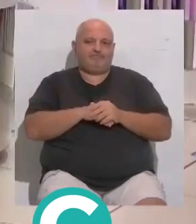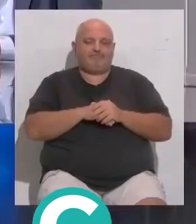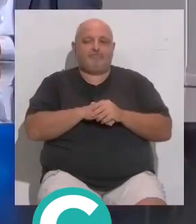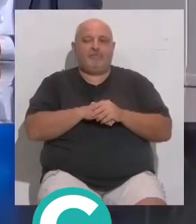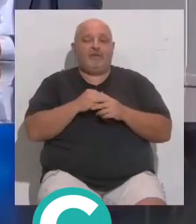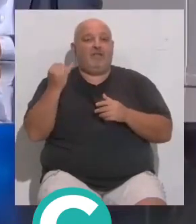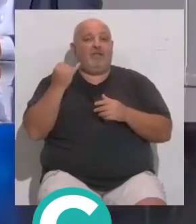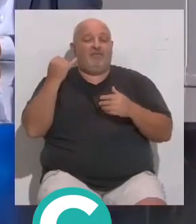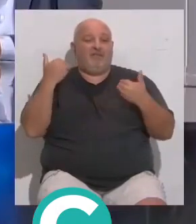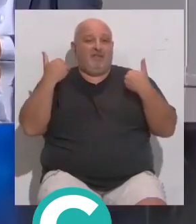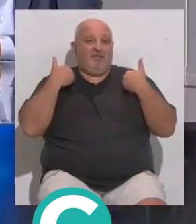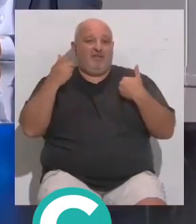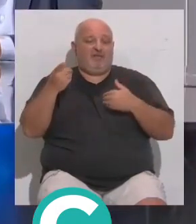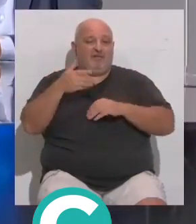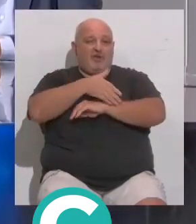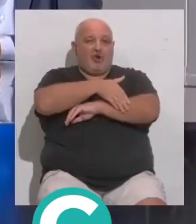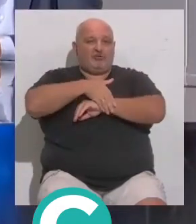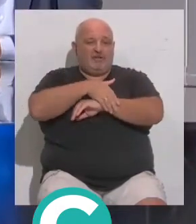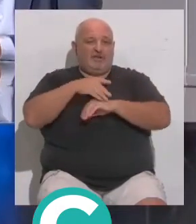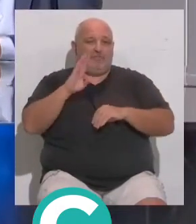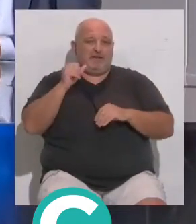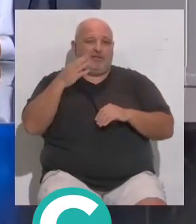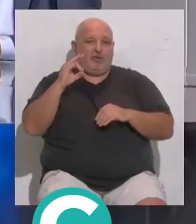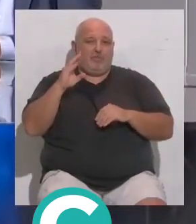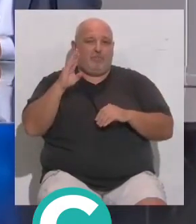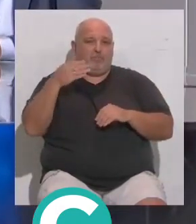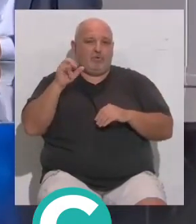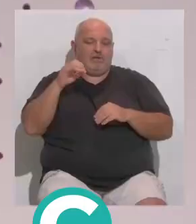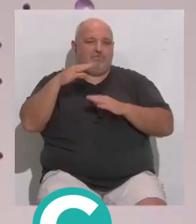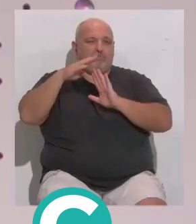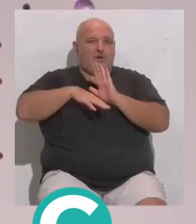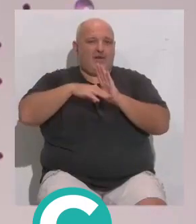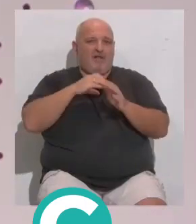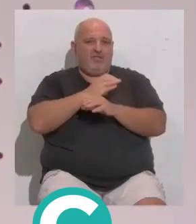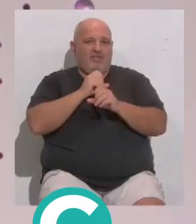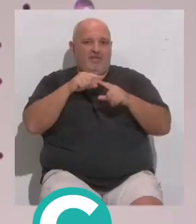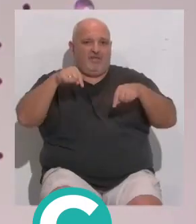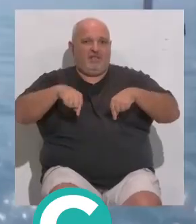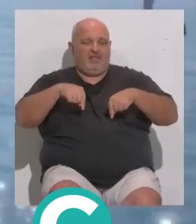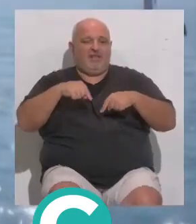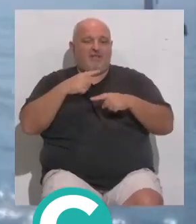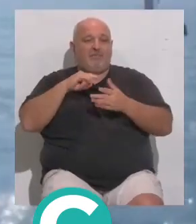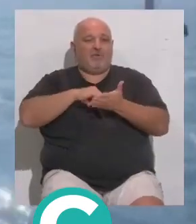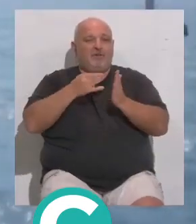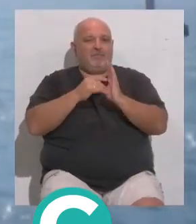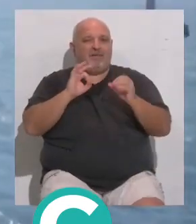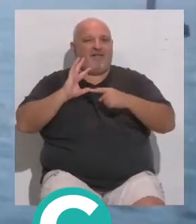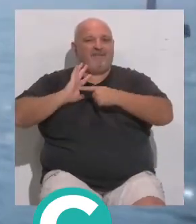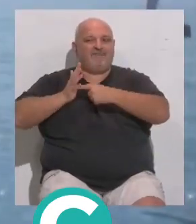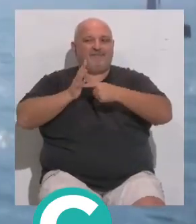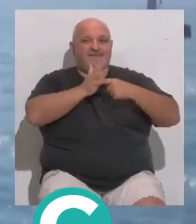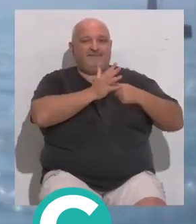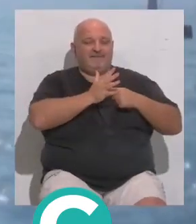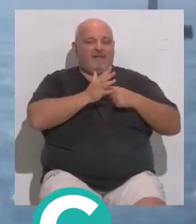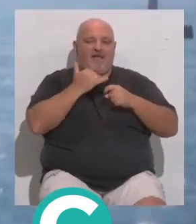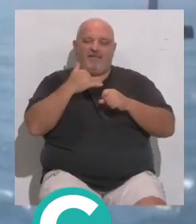El jefe de la demarcación de costas, Patricio Puyet, ha confirmado en el programa de Onda Cádiz Ángulo Abierto que el proyecto del parque eólico de la